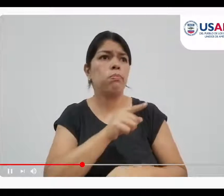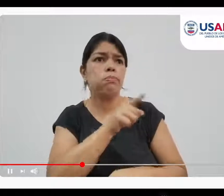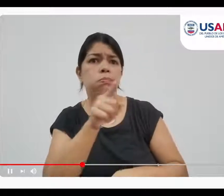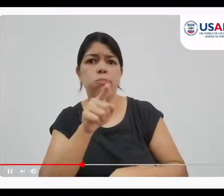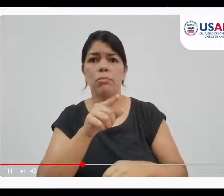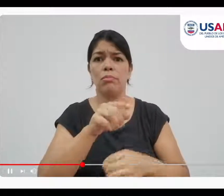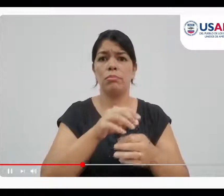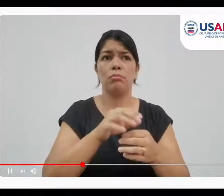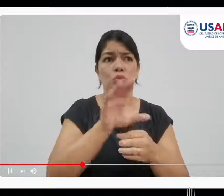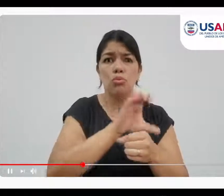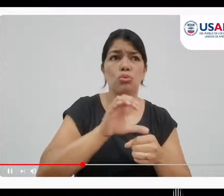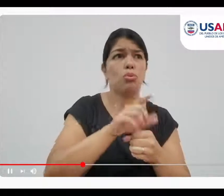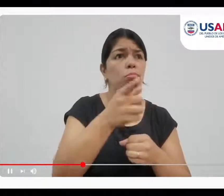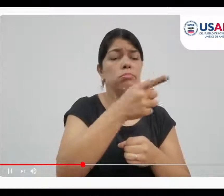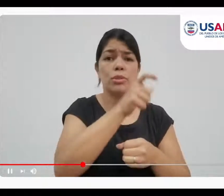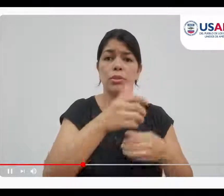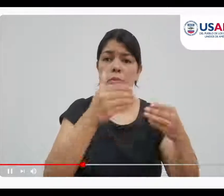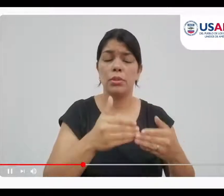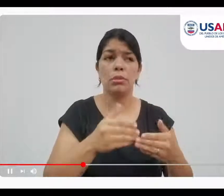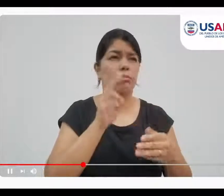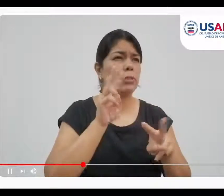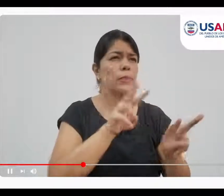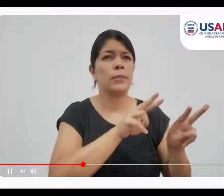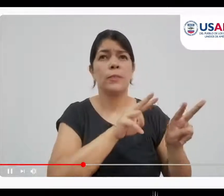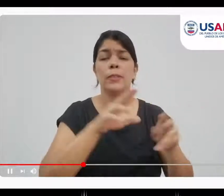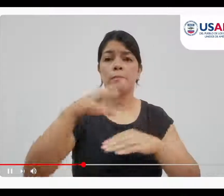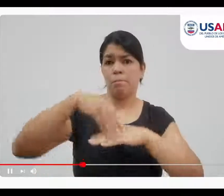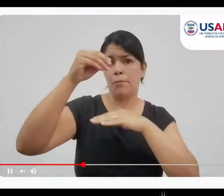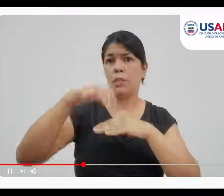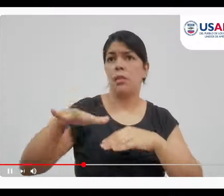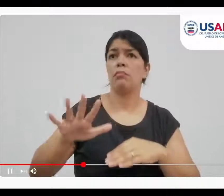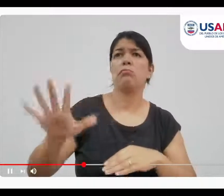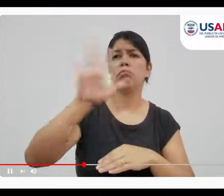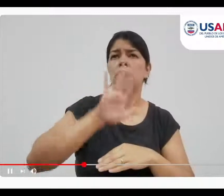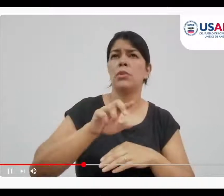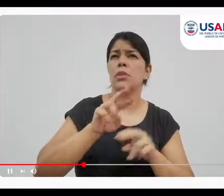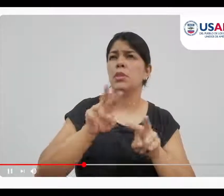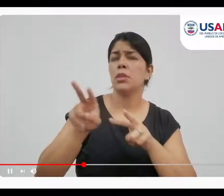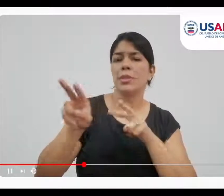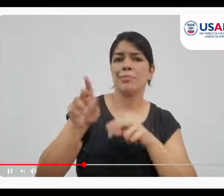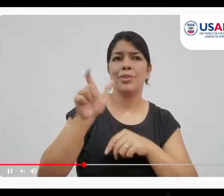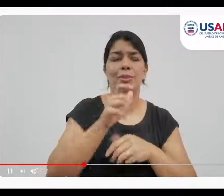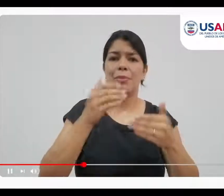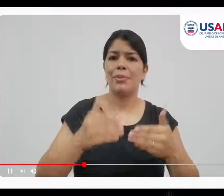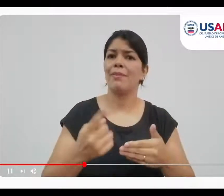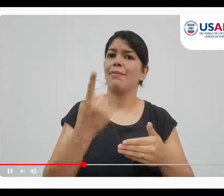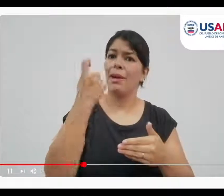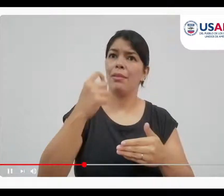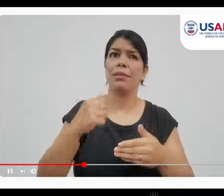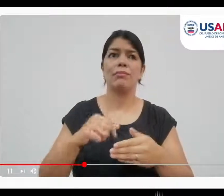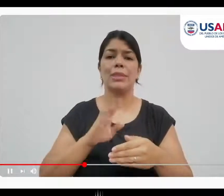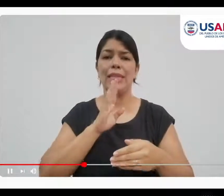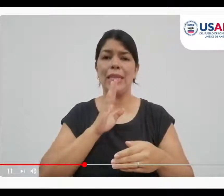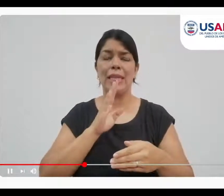y en todo el departamento, y el ver que la población necesita de personas que luchen por ellos, que